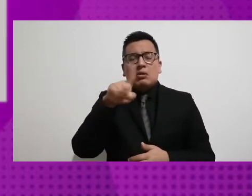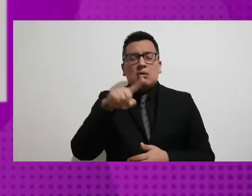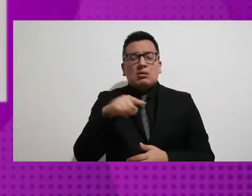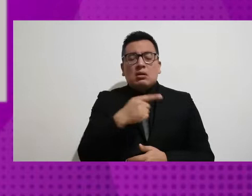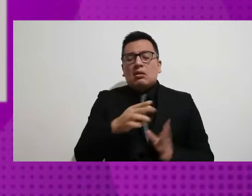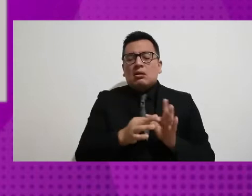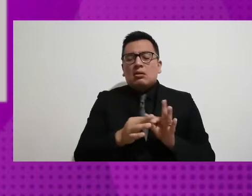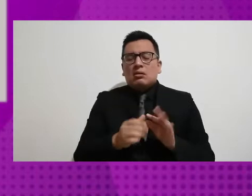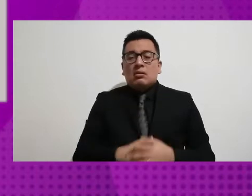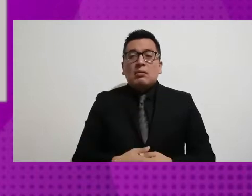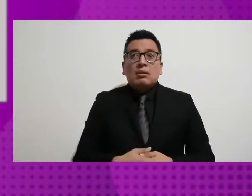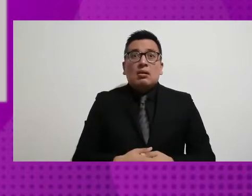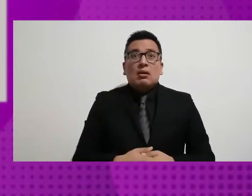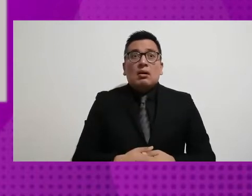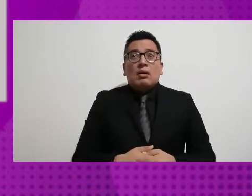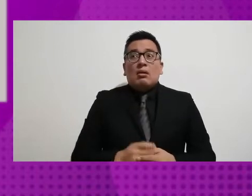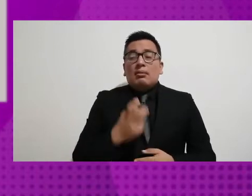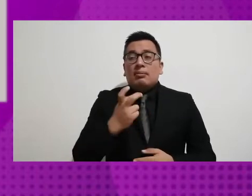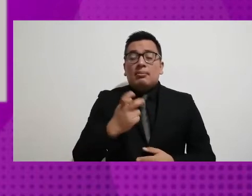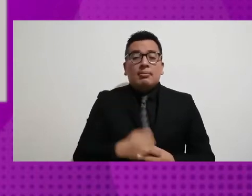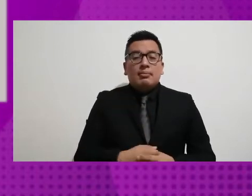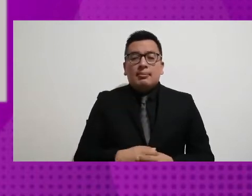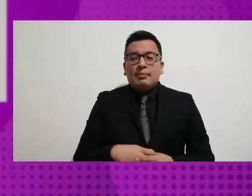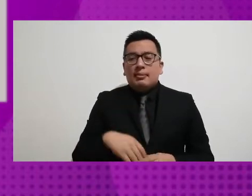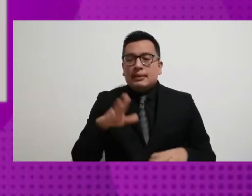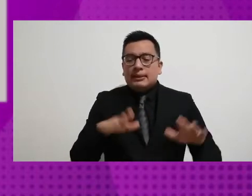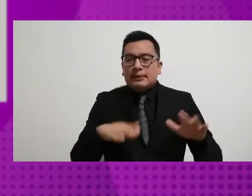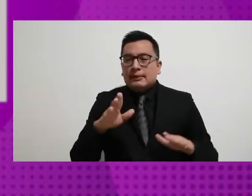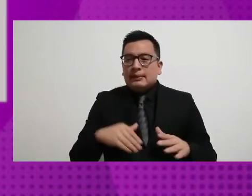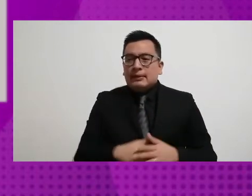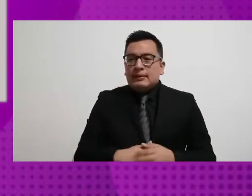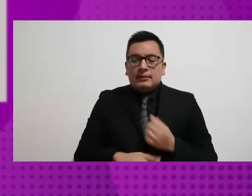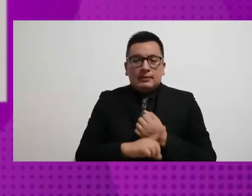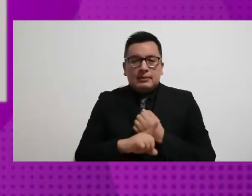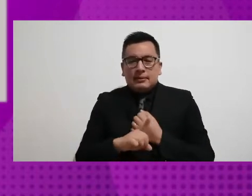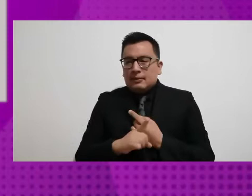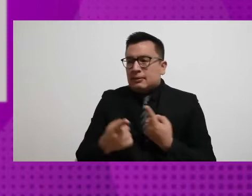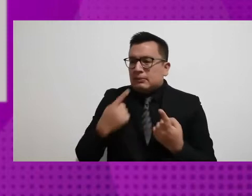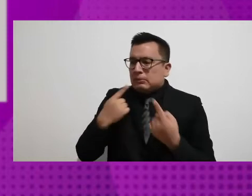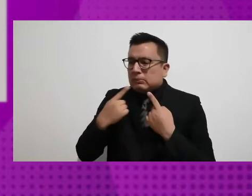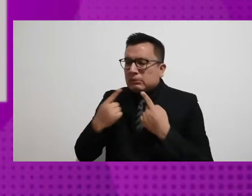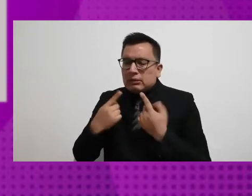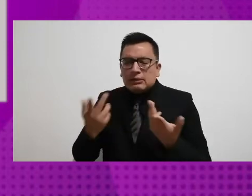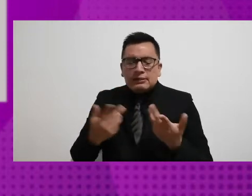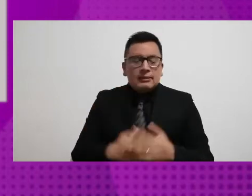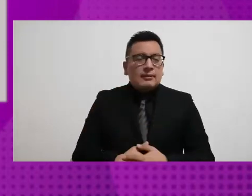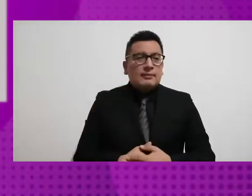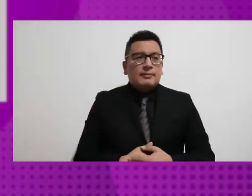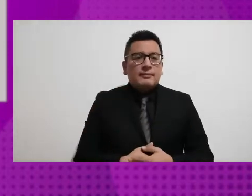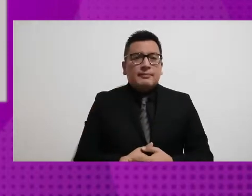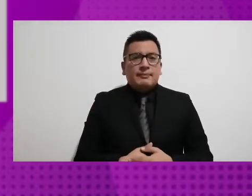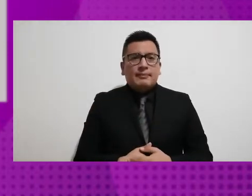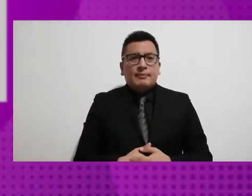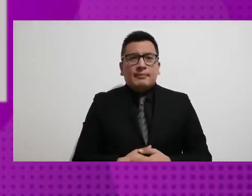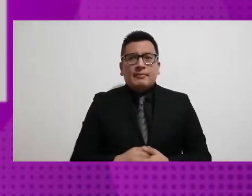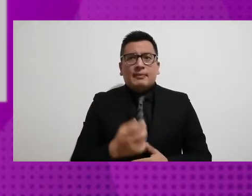que esas relaciones interinstitucionales o ese problema de ingeniería